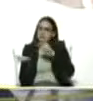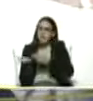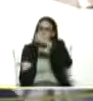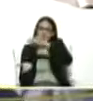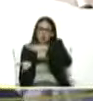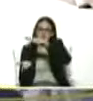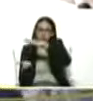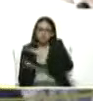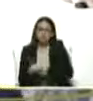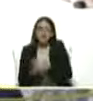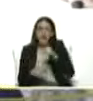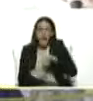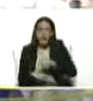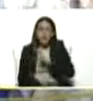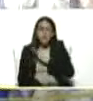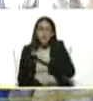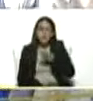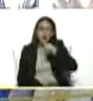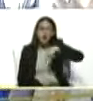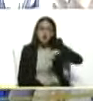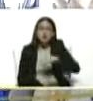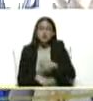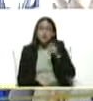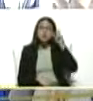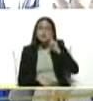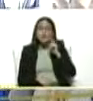Son cebollas grandísimas, están saliendo así.